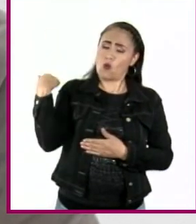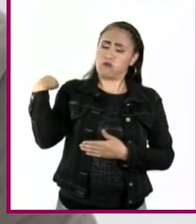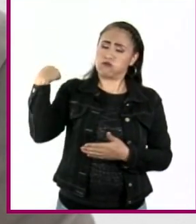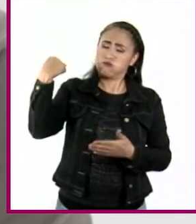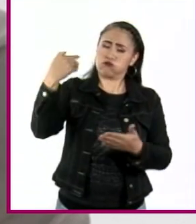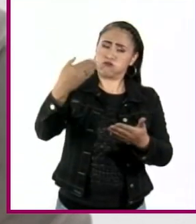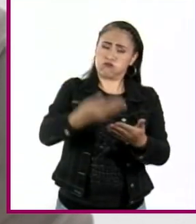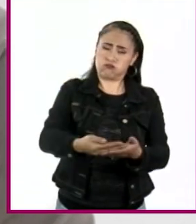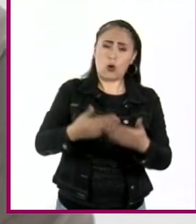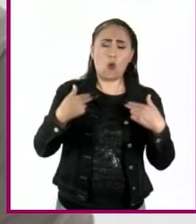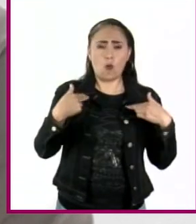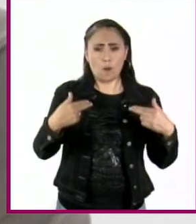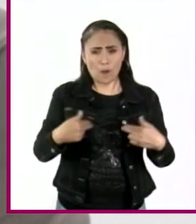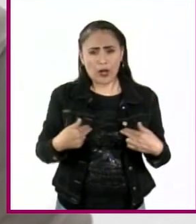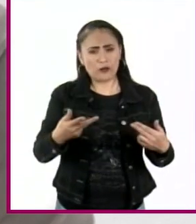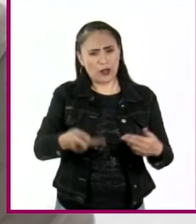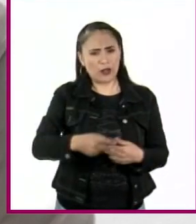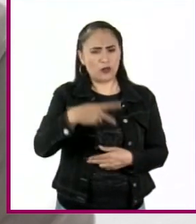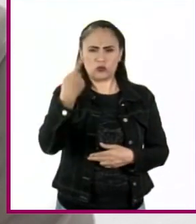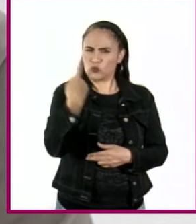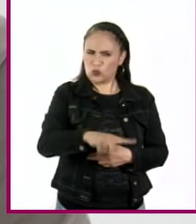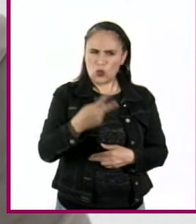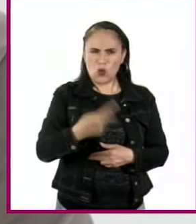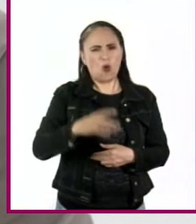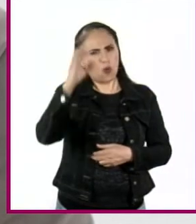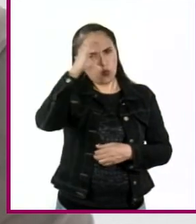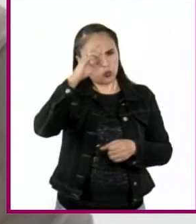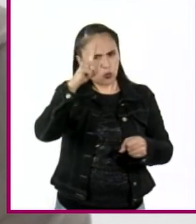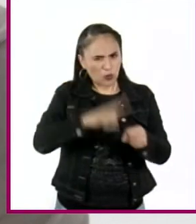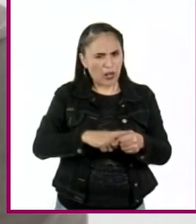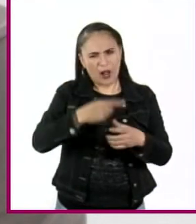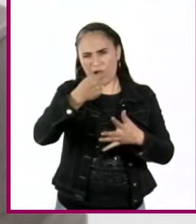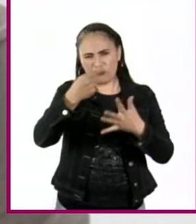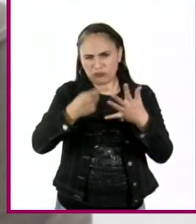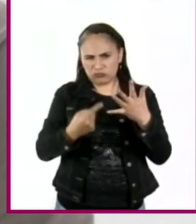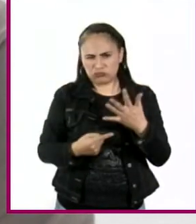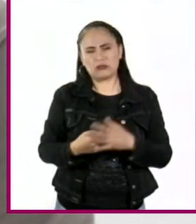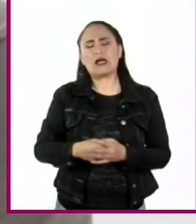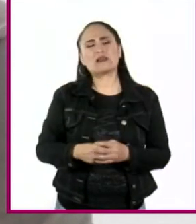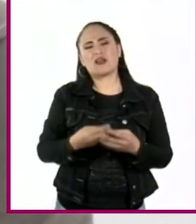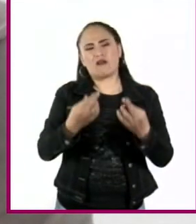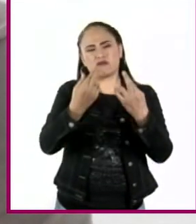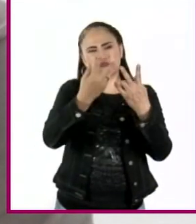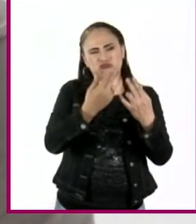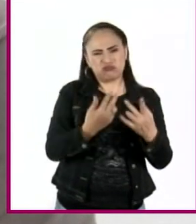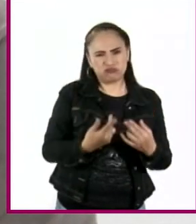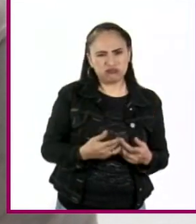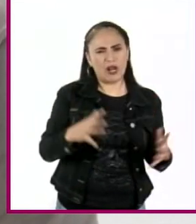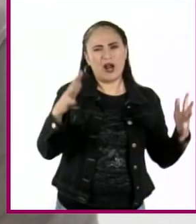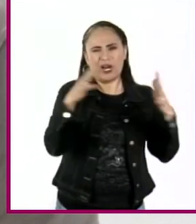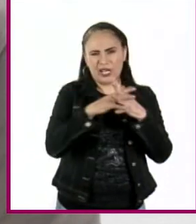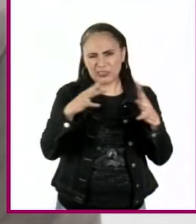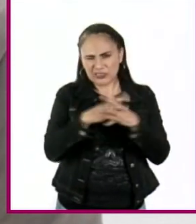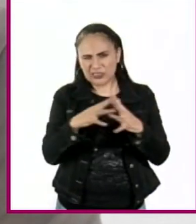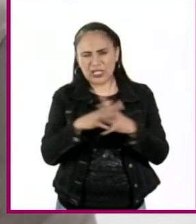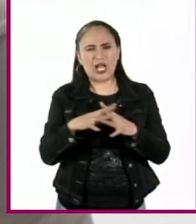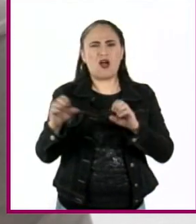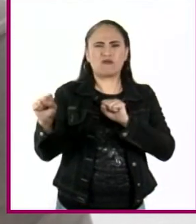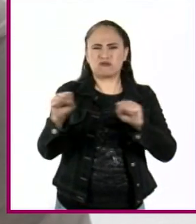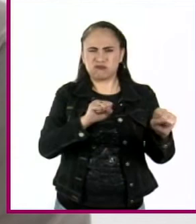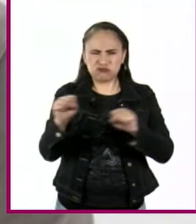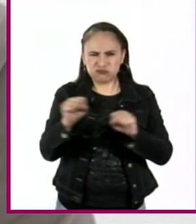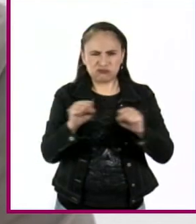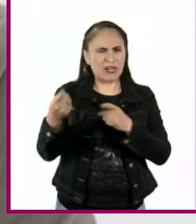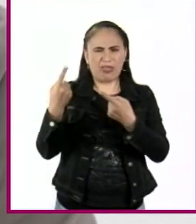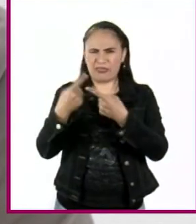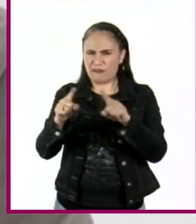el patrimonio cultural y natural se ha ido perdiendo, ya sea por catástrofes naturales, guerras, por el descuido de las personas, por